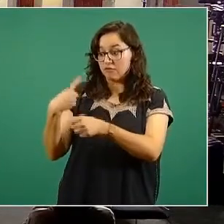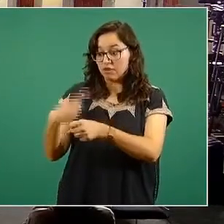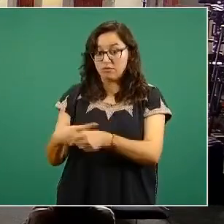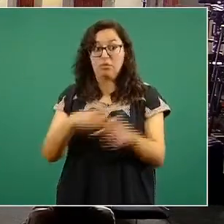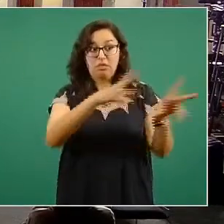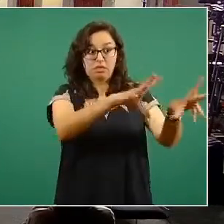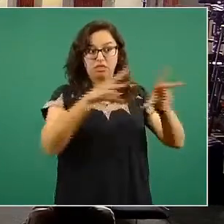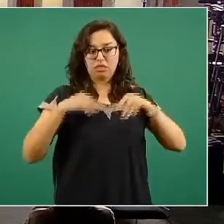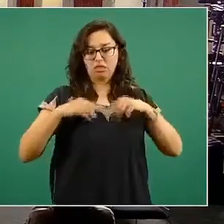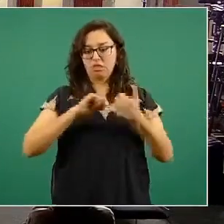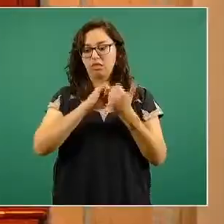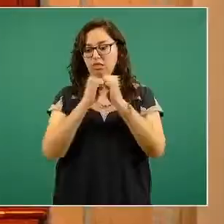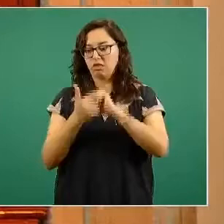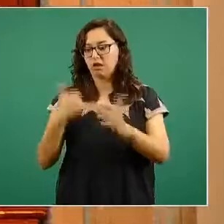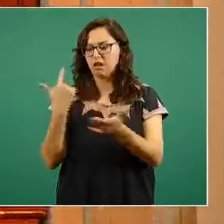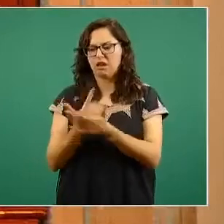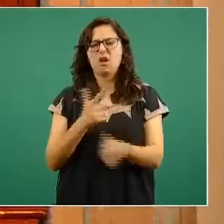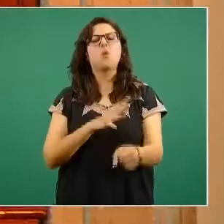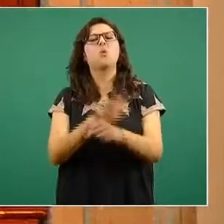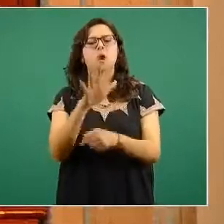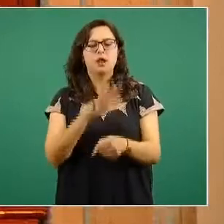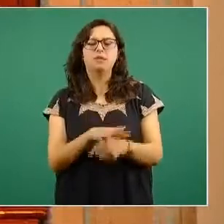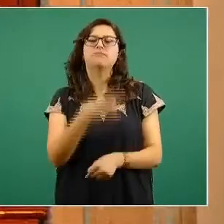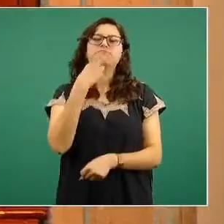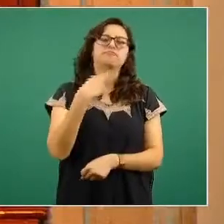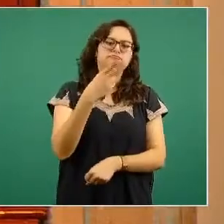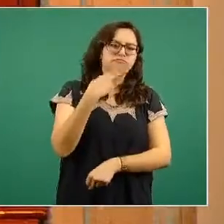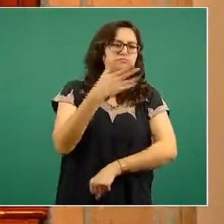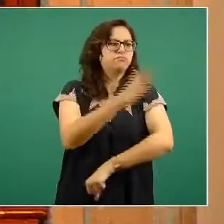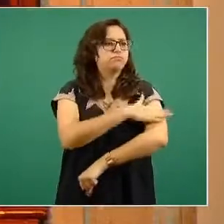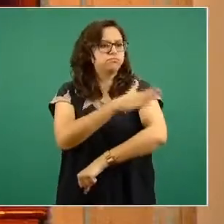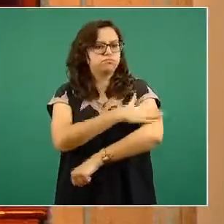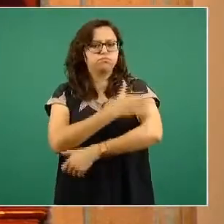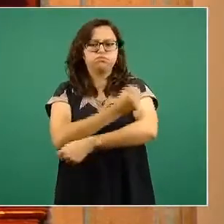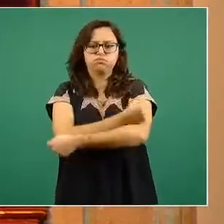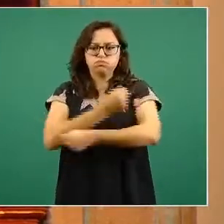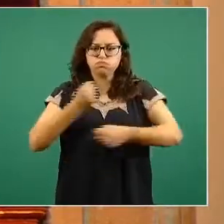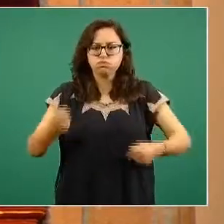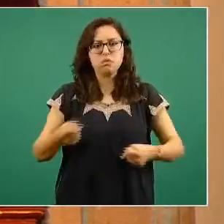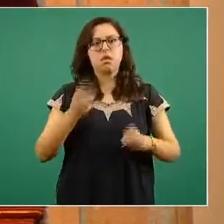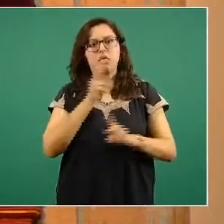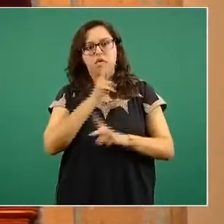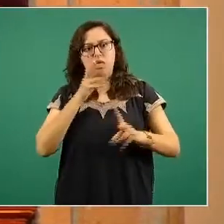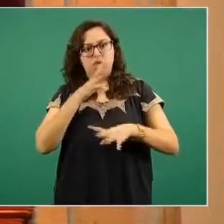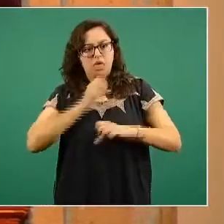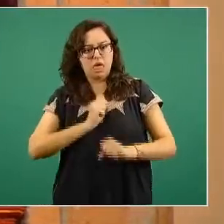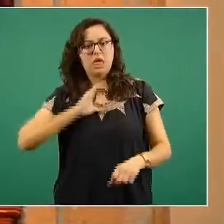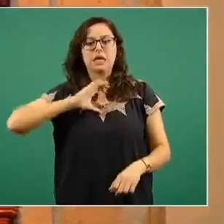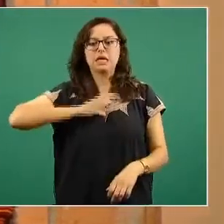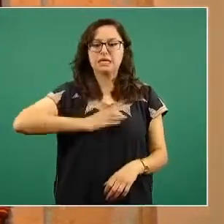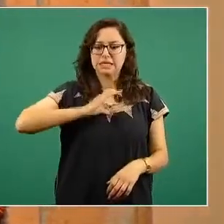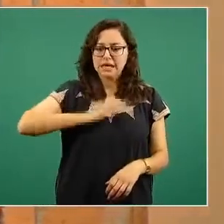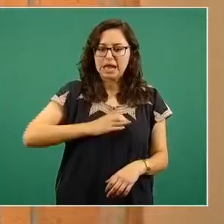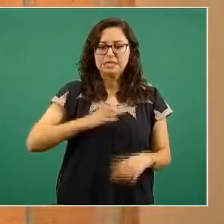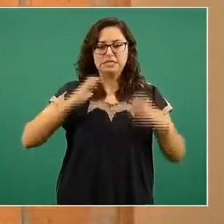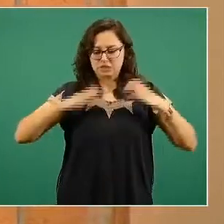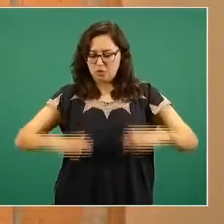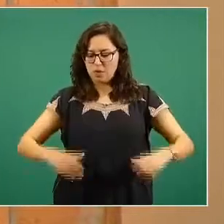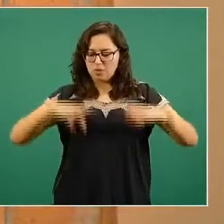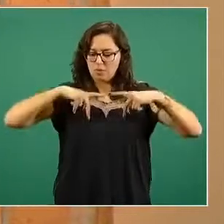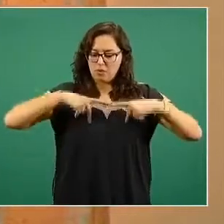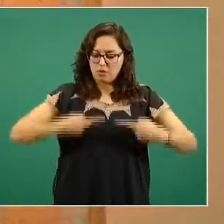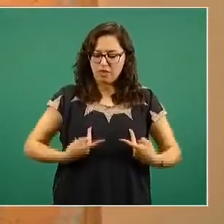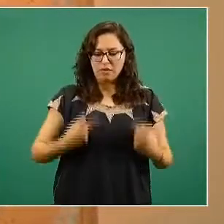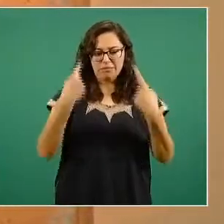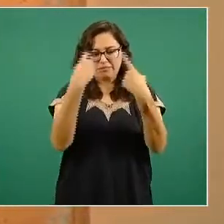de complicarse. Diabetes, hipertensión, obesidad, asma, cáncer, diversas causas de